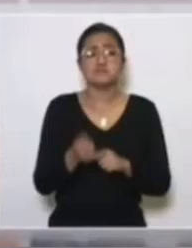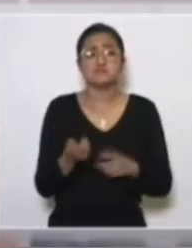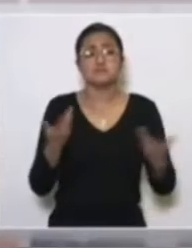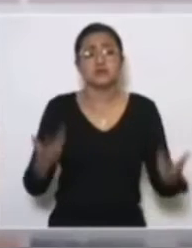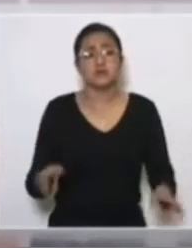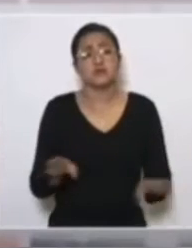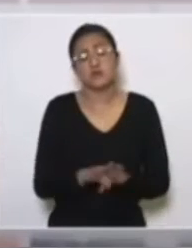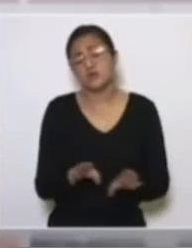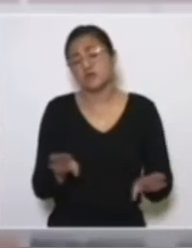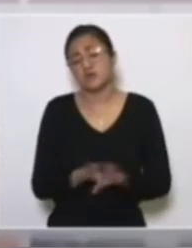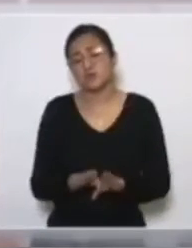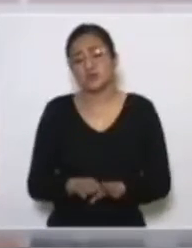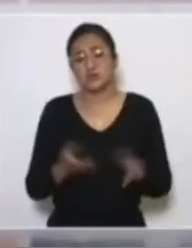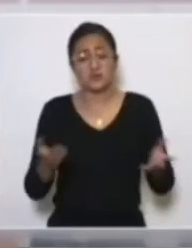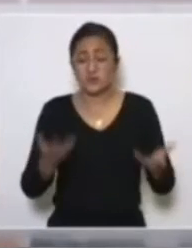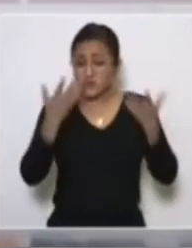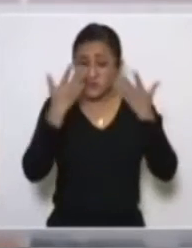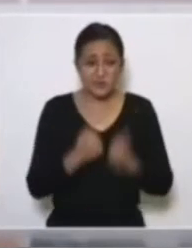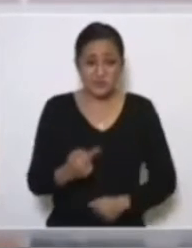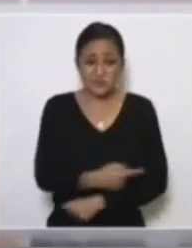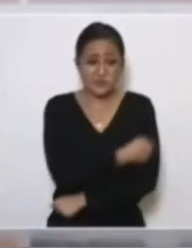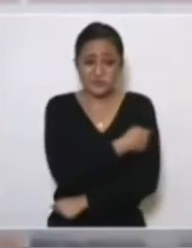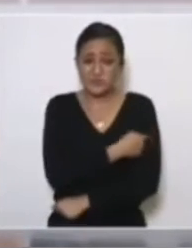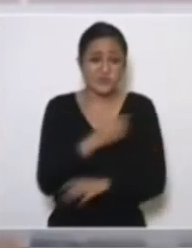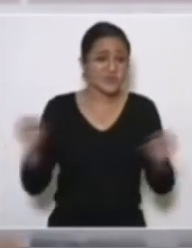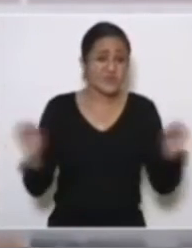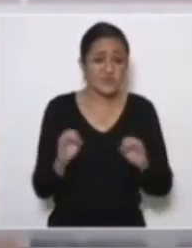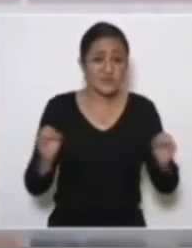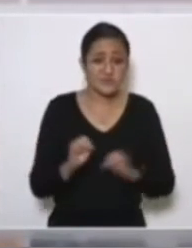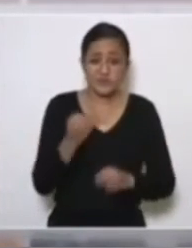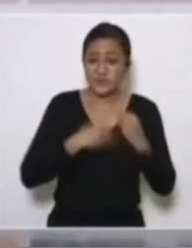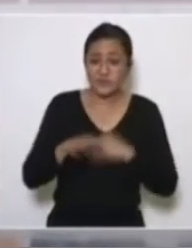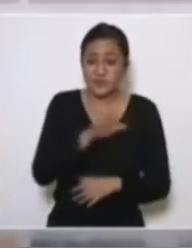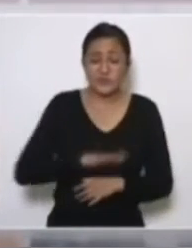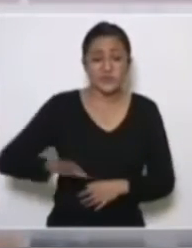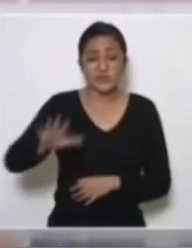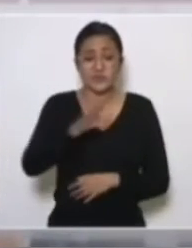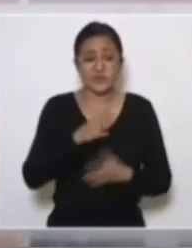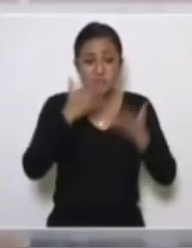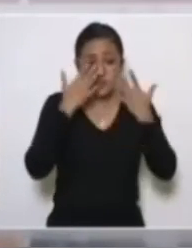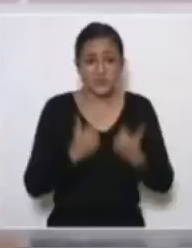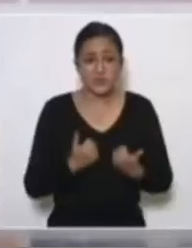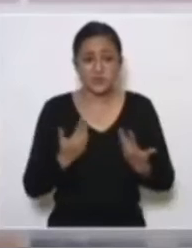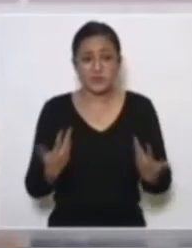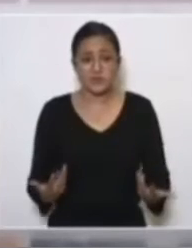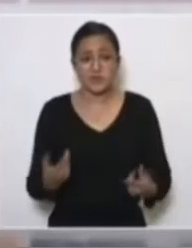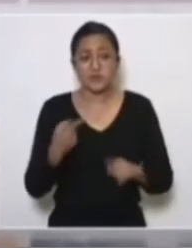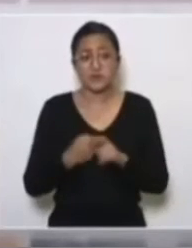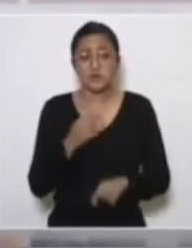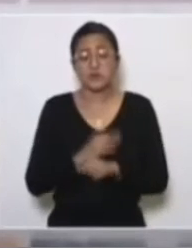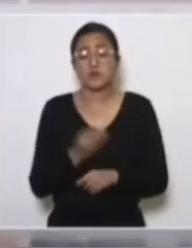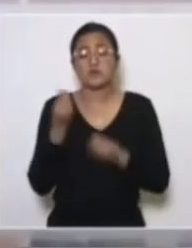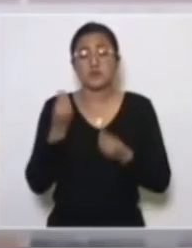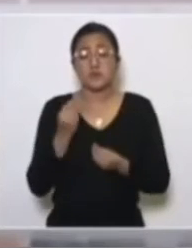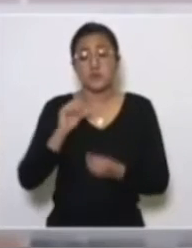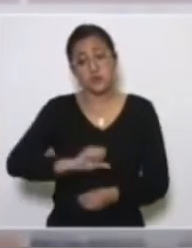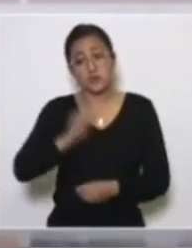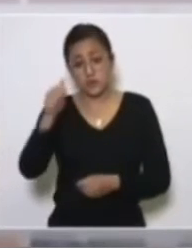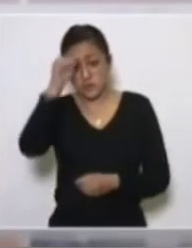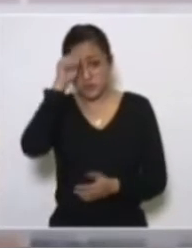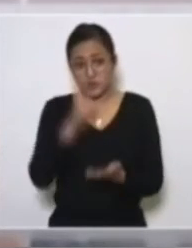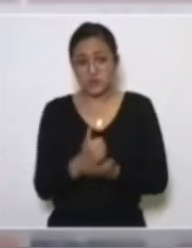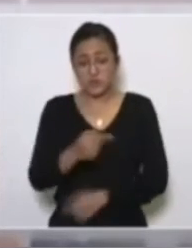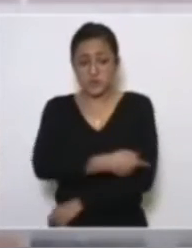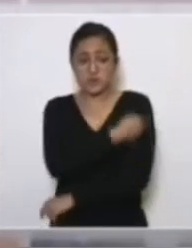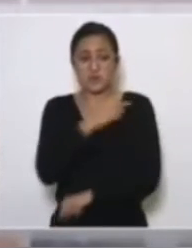un desabasto en la producción. Hay una falta de producción de muchos biológicos y